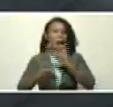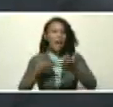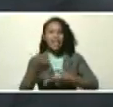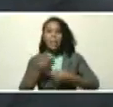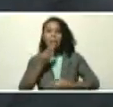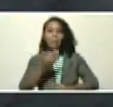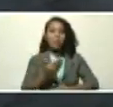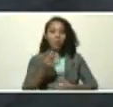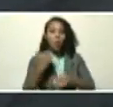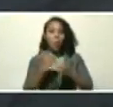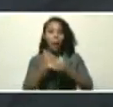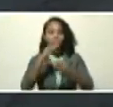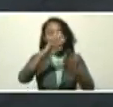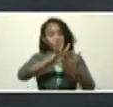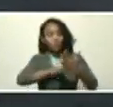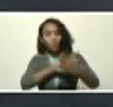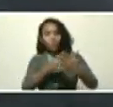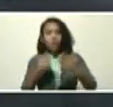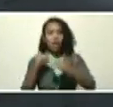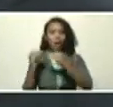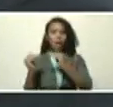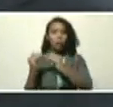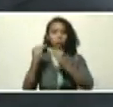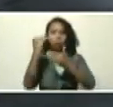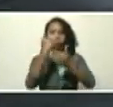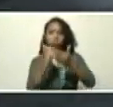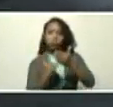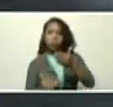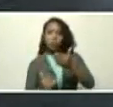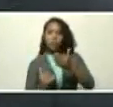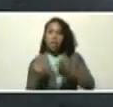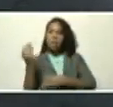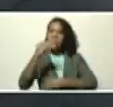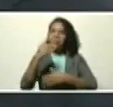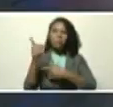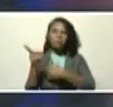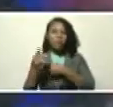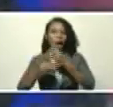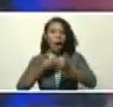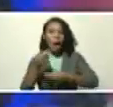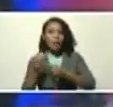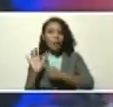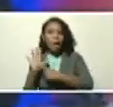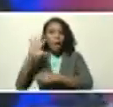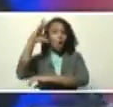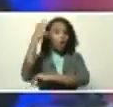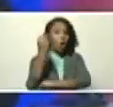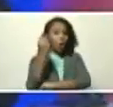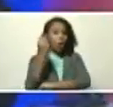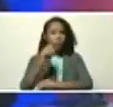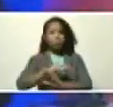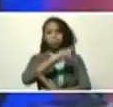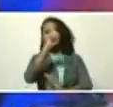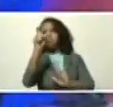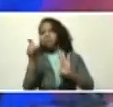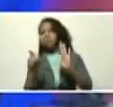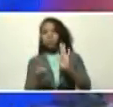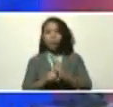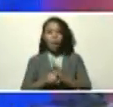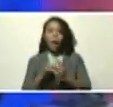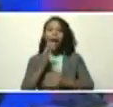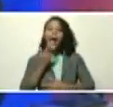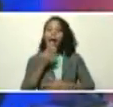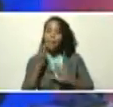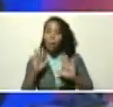común y que además, presidente, nos permite exhibir logros concretos. Por ejemplo, en el